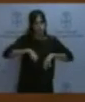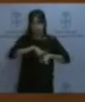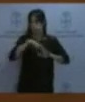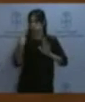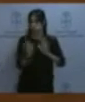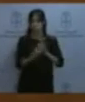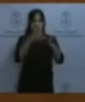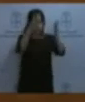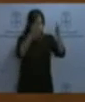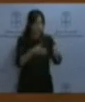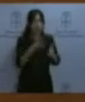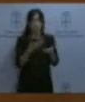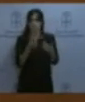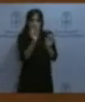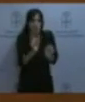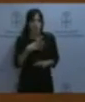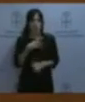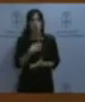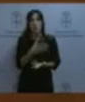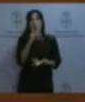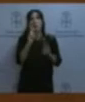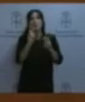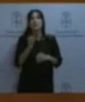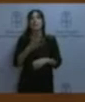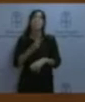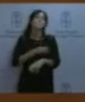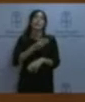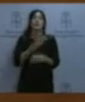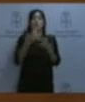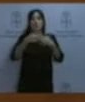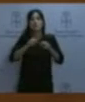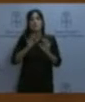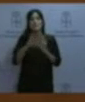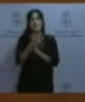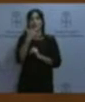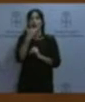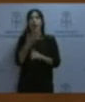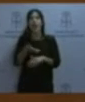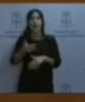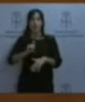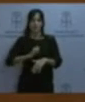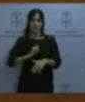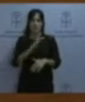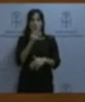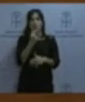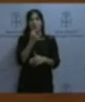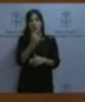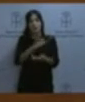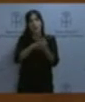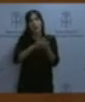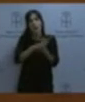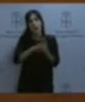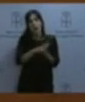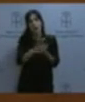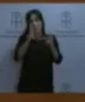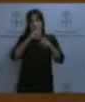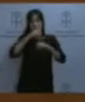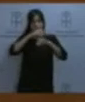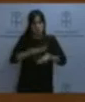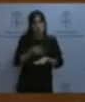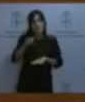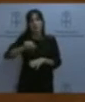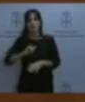de otra forma, en la importancia del patrimonio industrial como seña de identidad. Y es precisamente porque nos habla no solo de la historia, sino de la identidad